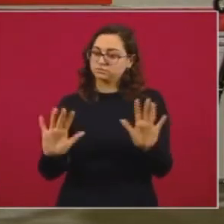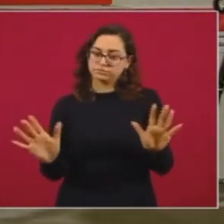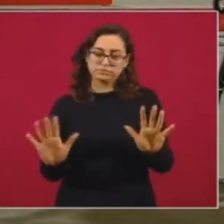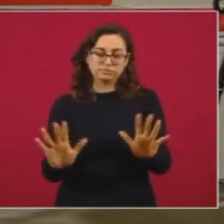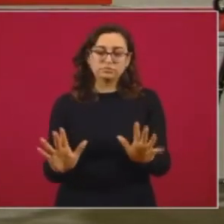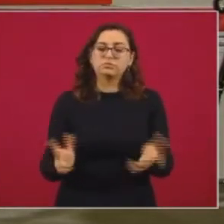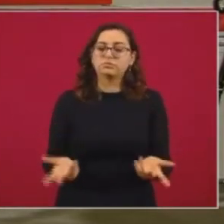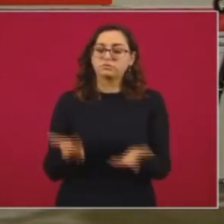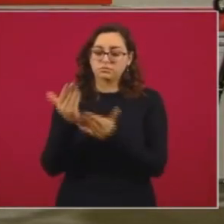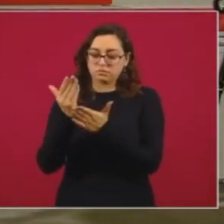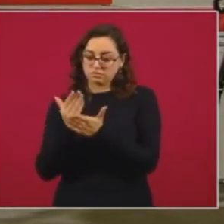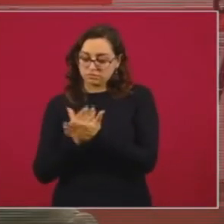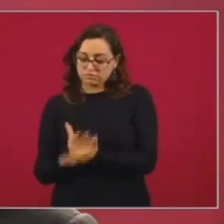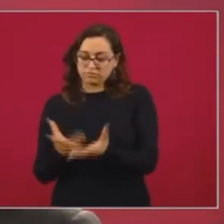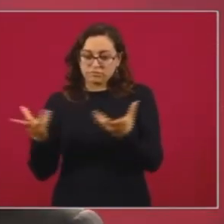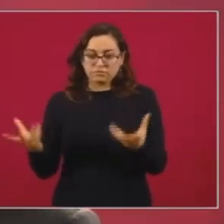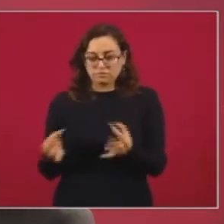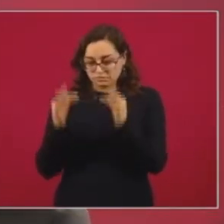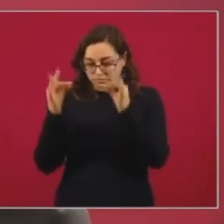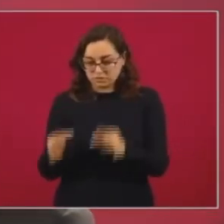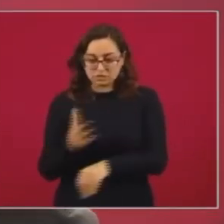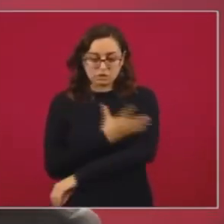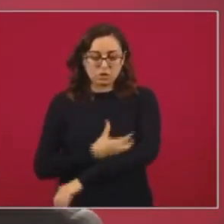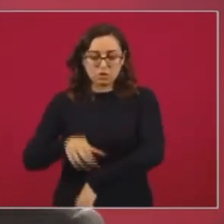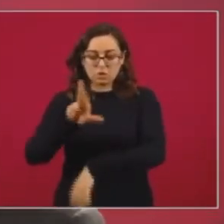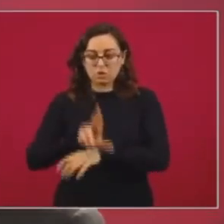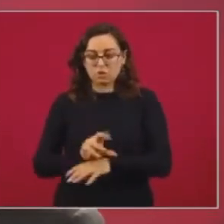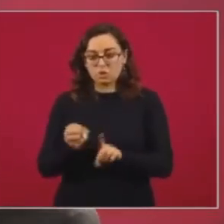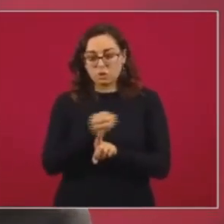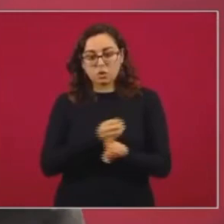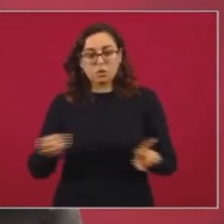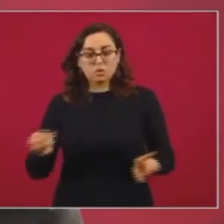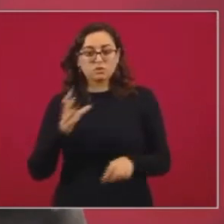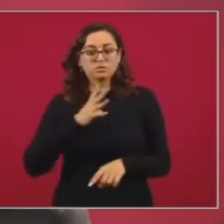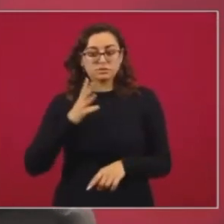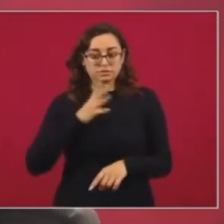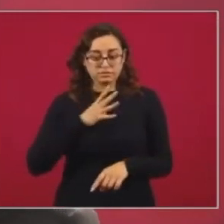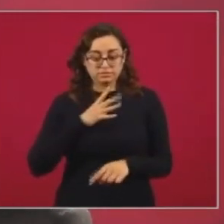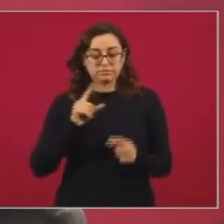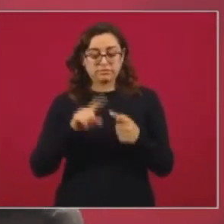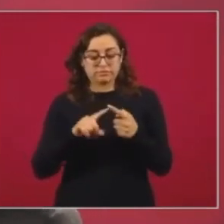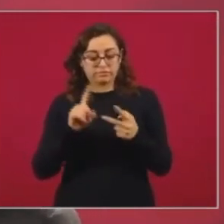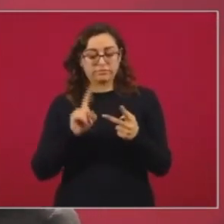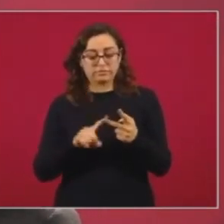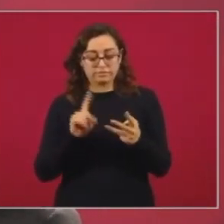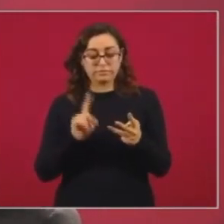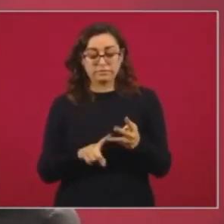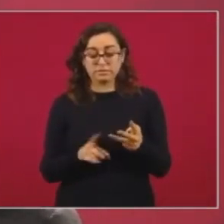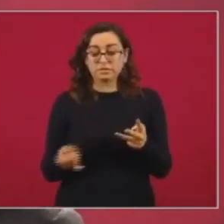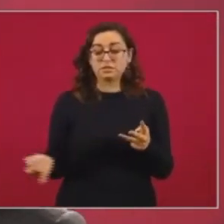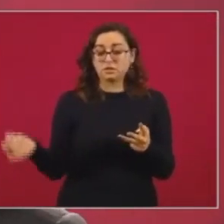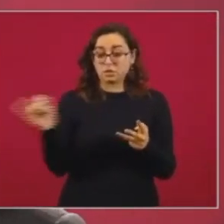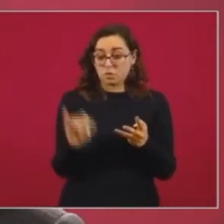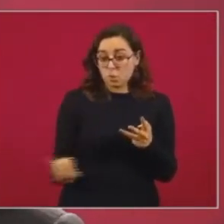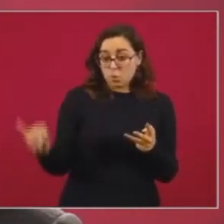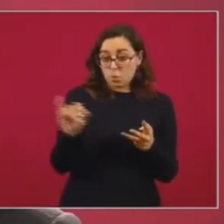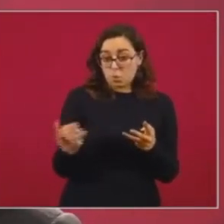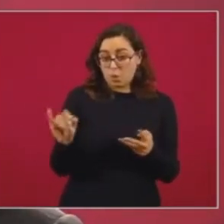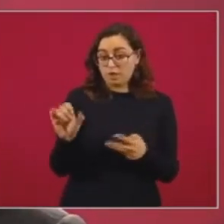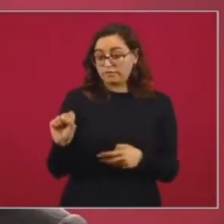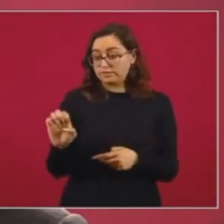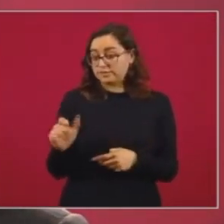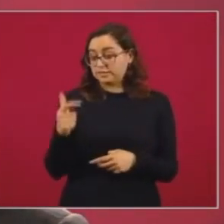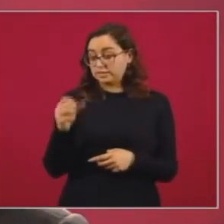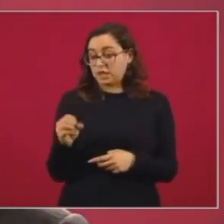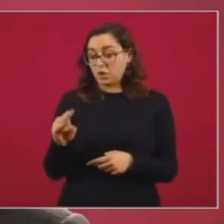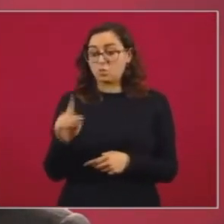están definidas cómo se coordinan y para eso es. El jueves, la secretaria de Gobernación, la ministra